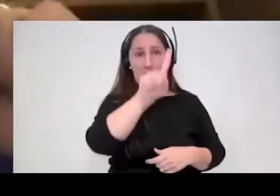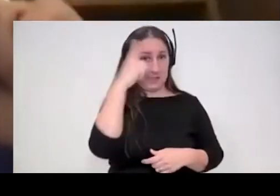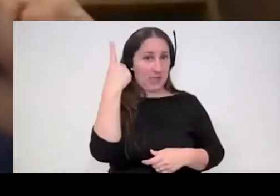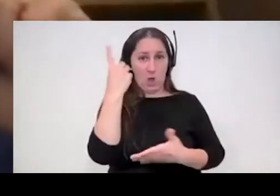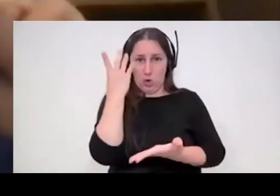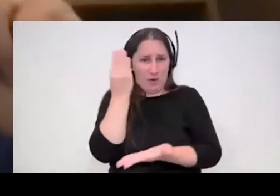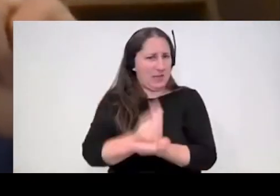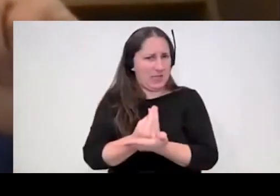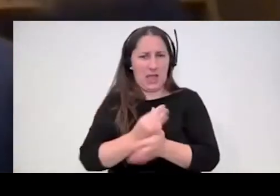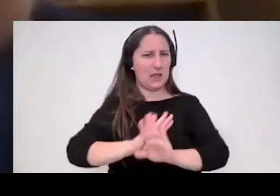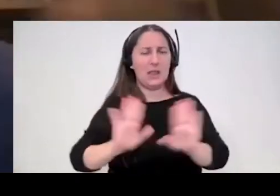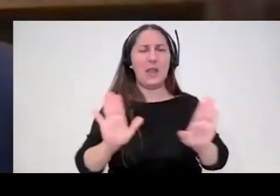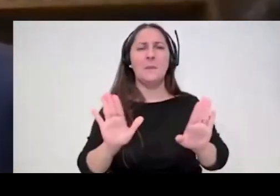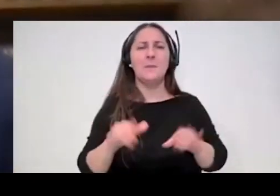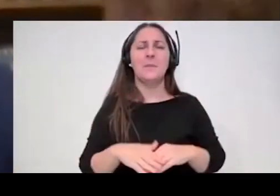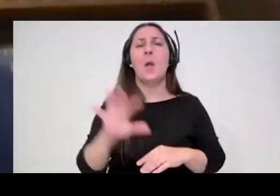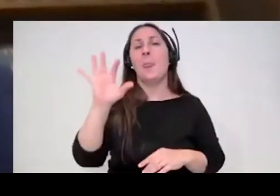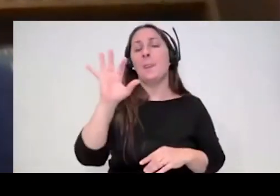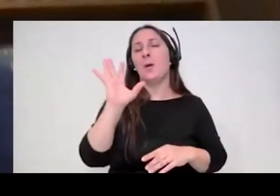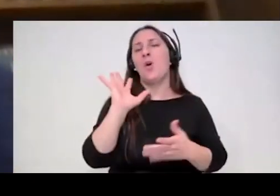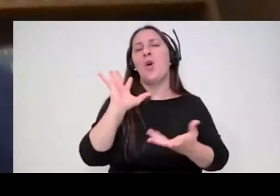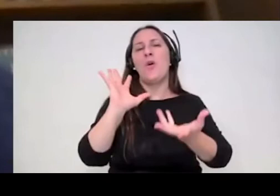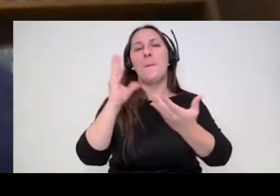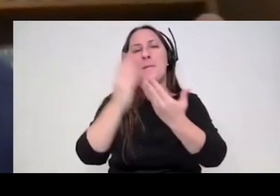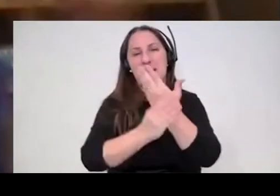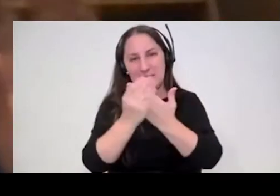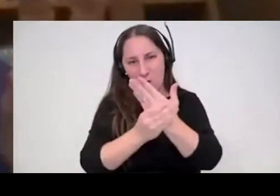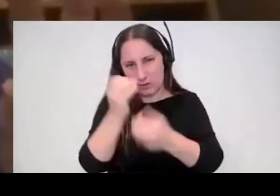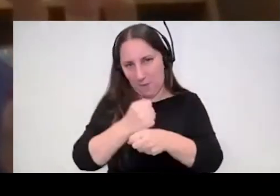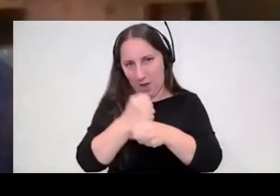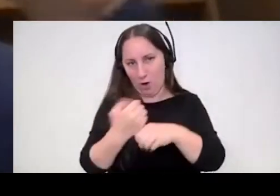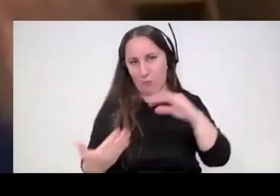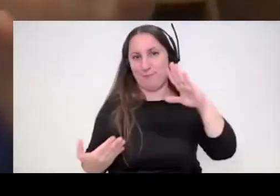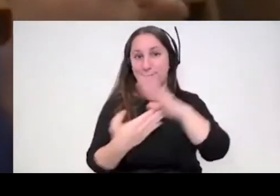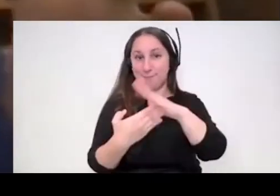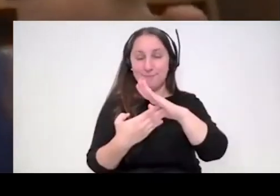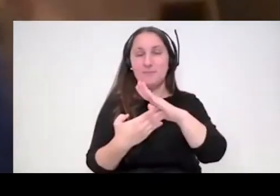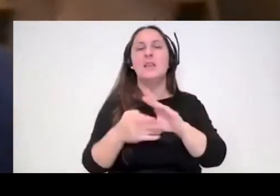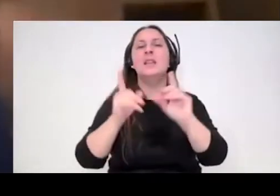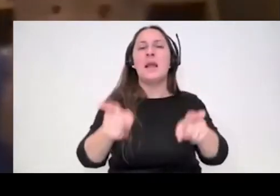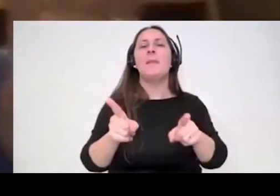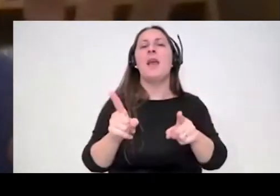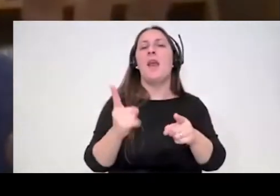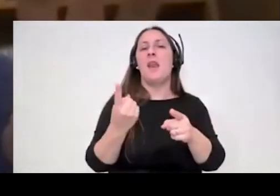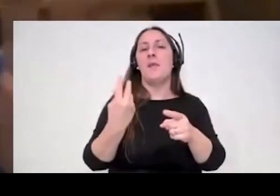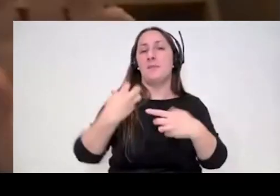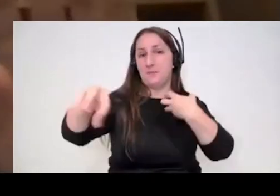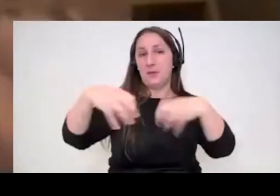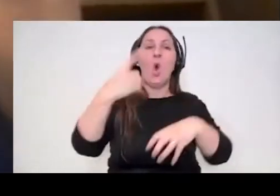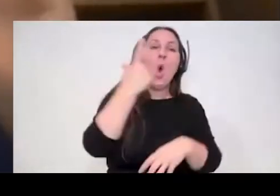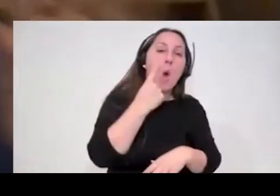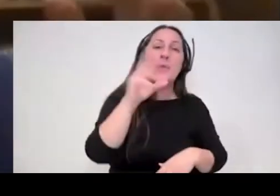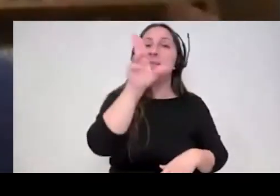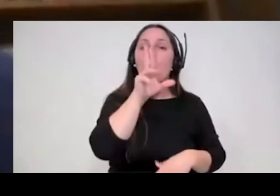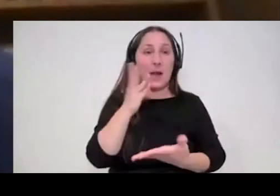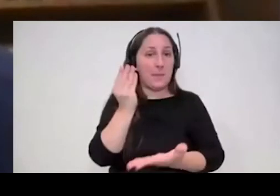nacional, ¿no? Operativamente el Ministerio de Trabajo, y la representación de las y los trabajadores en Argentina